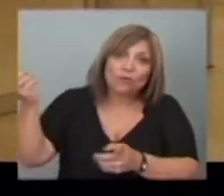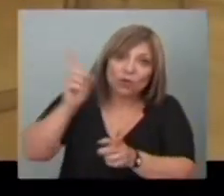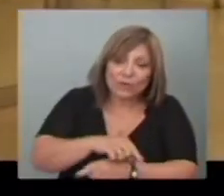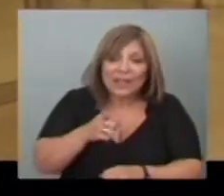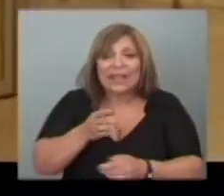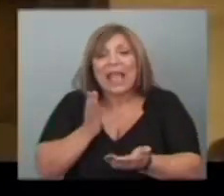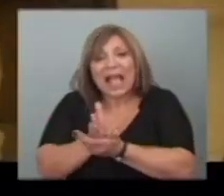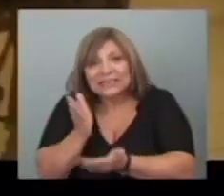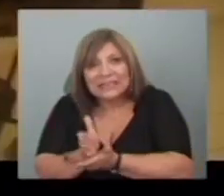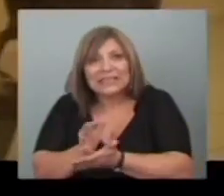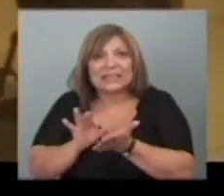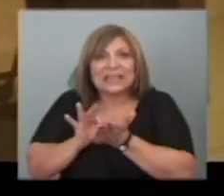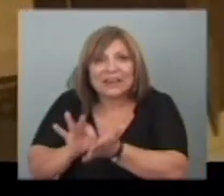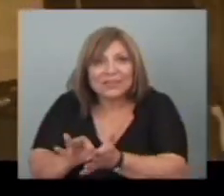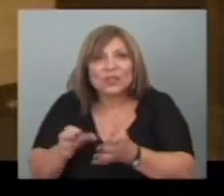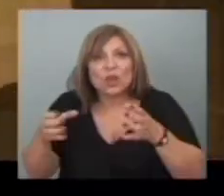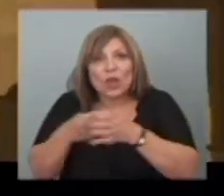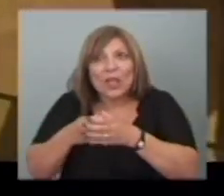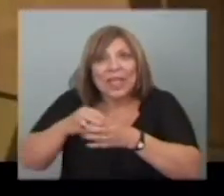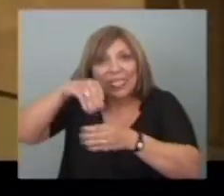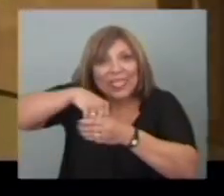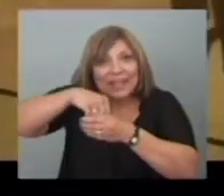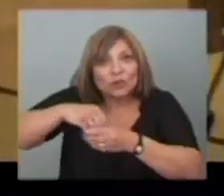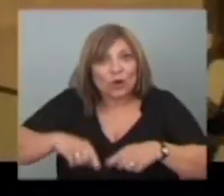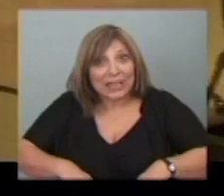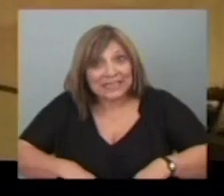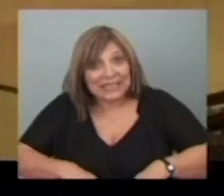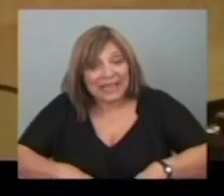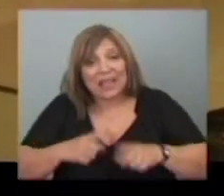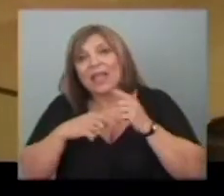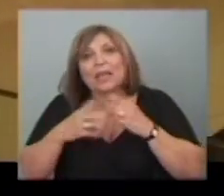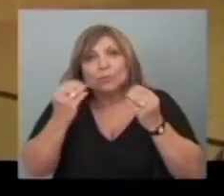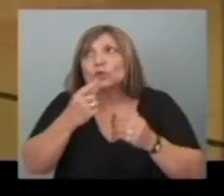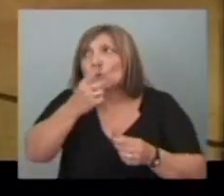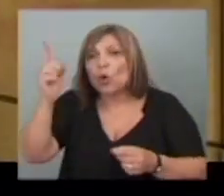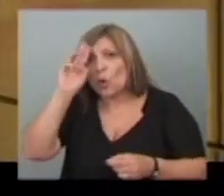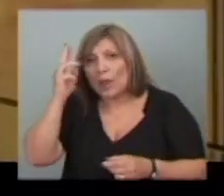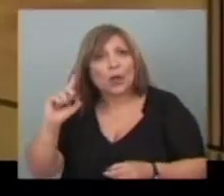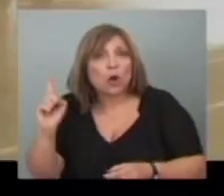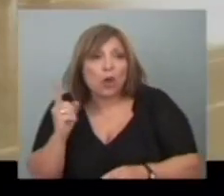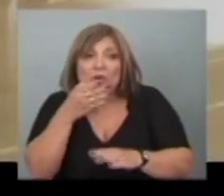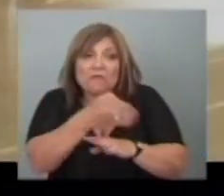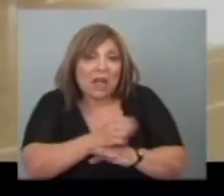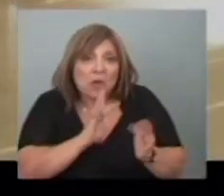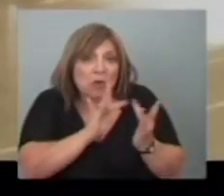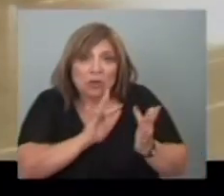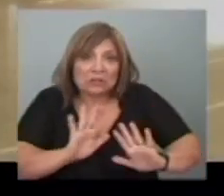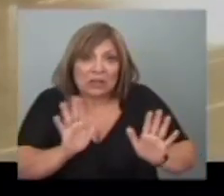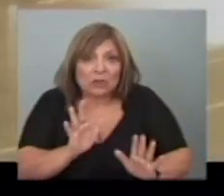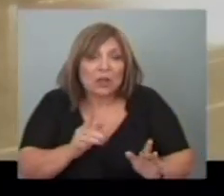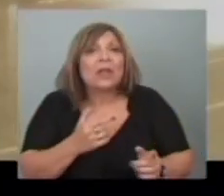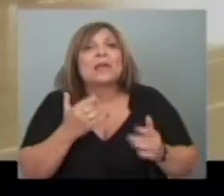al Compatriota y Servicios a la Comunidad de Cancillería. Pero hay otra cantidad de uruguayos que al volver no mantienen ningún contacto con